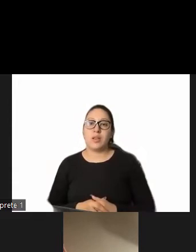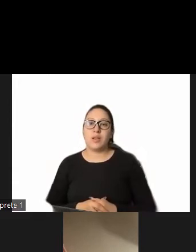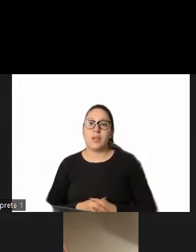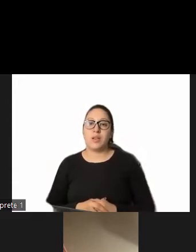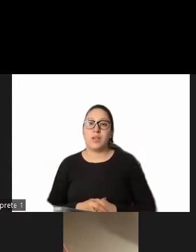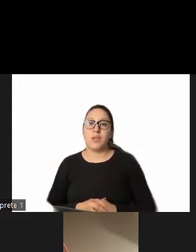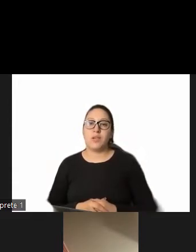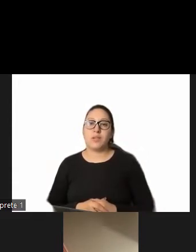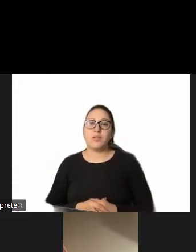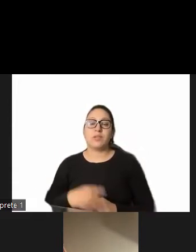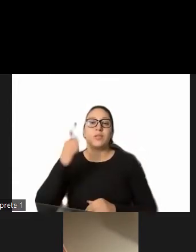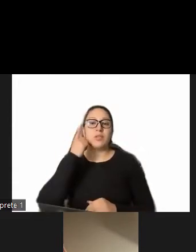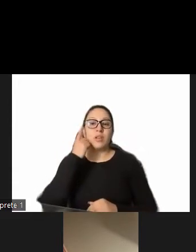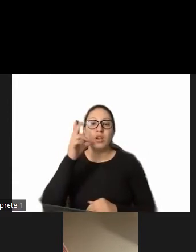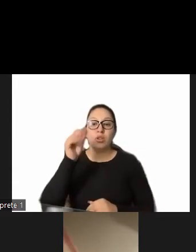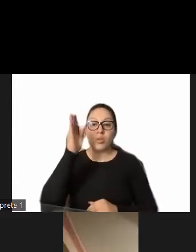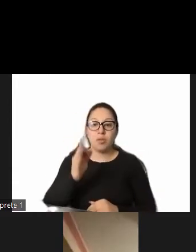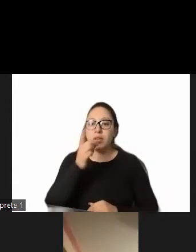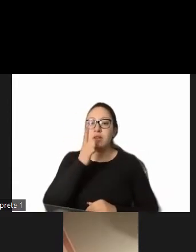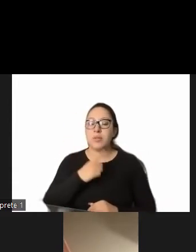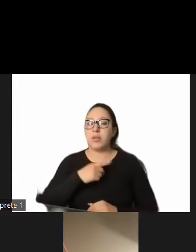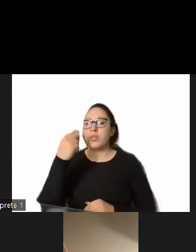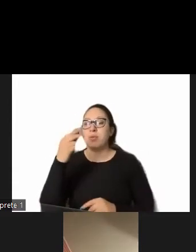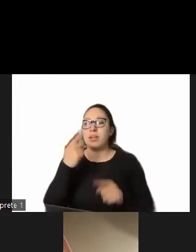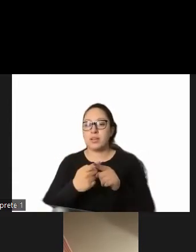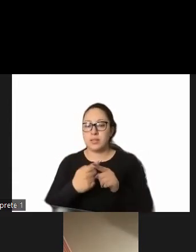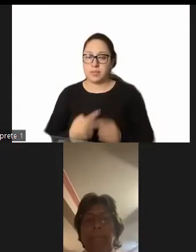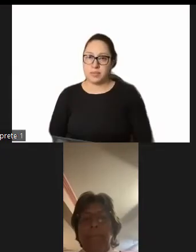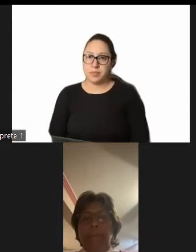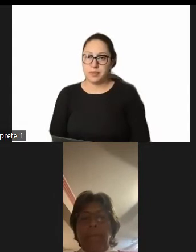la negativa, sírvanse manifestarlo.